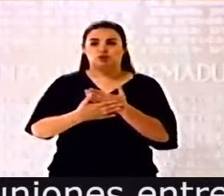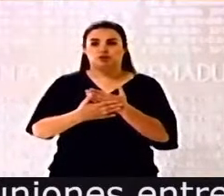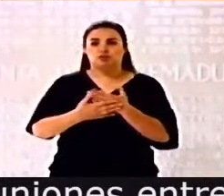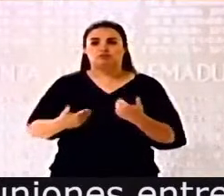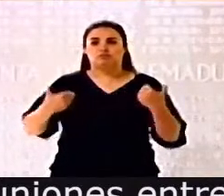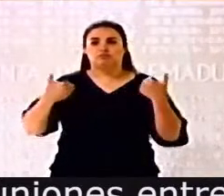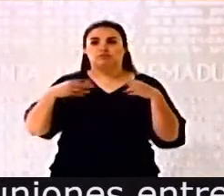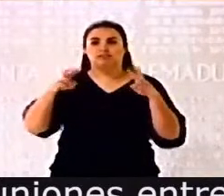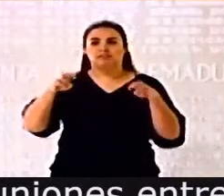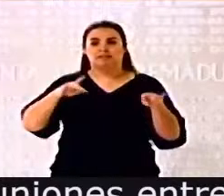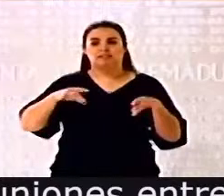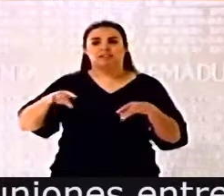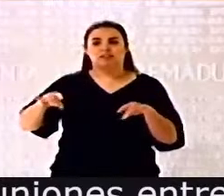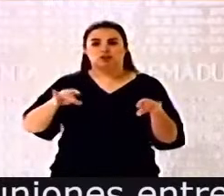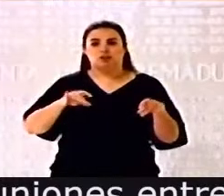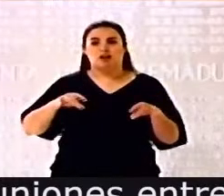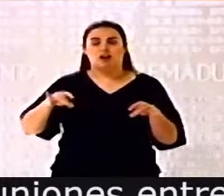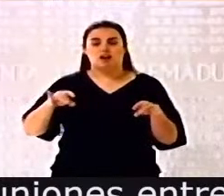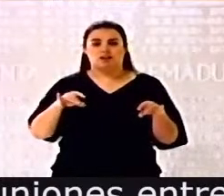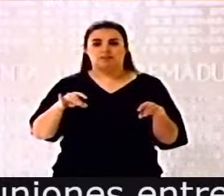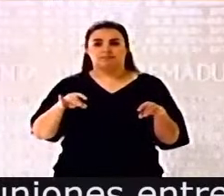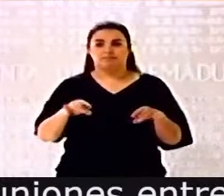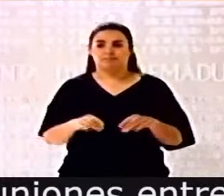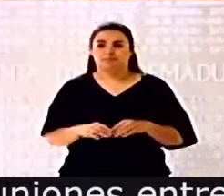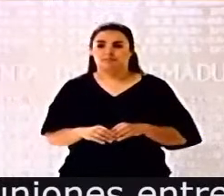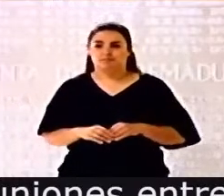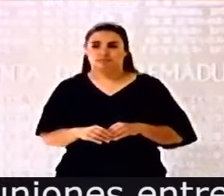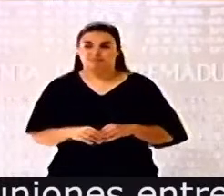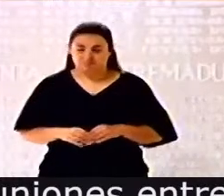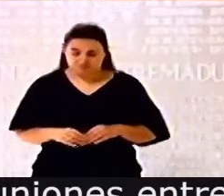competentes en materia territorial, y